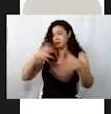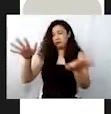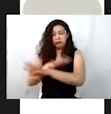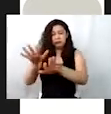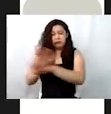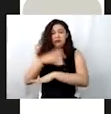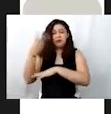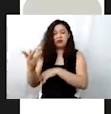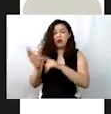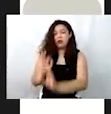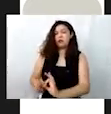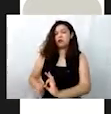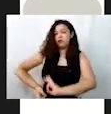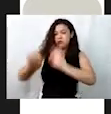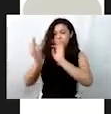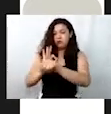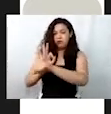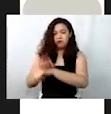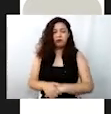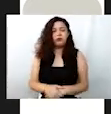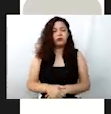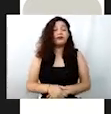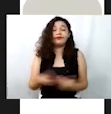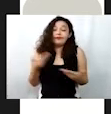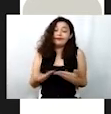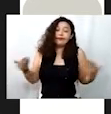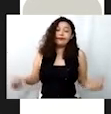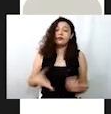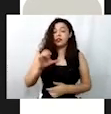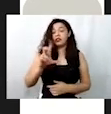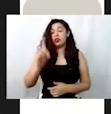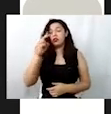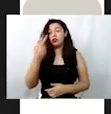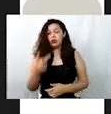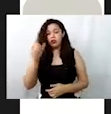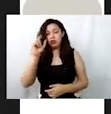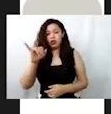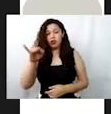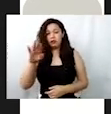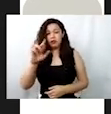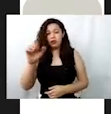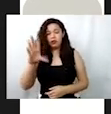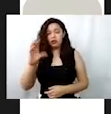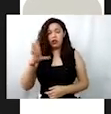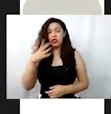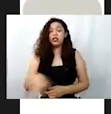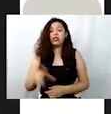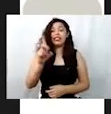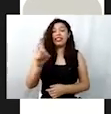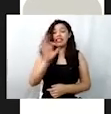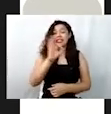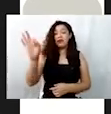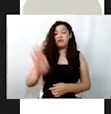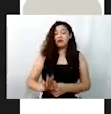efectos. En la actualidad, las emisiones de CO2 de Iberdrola son más de un 30% menores a la media del